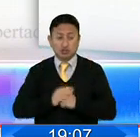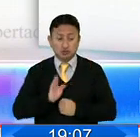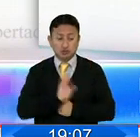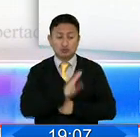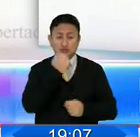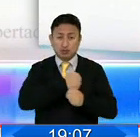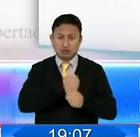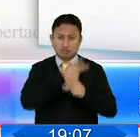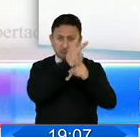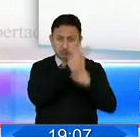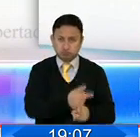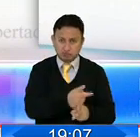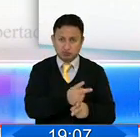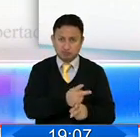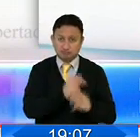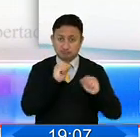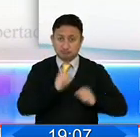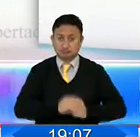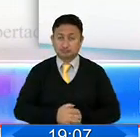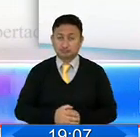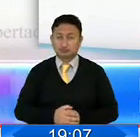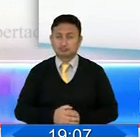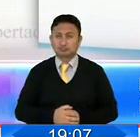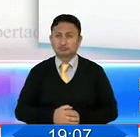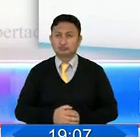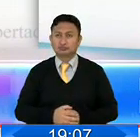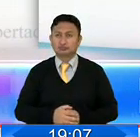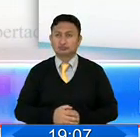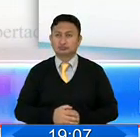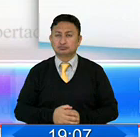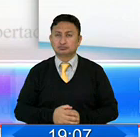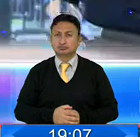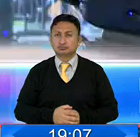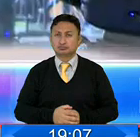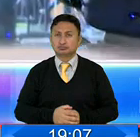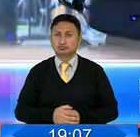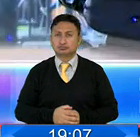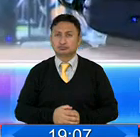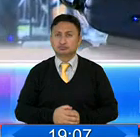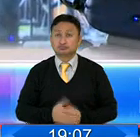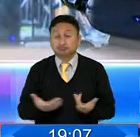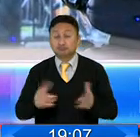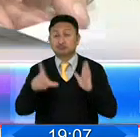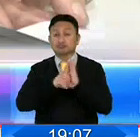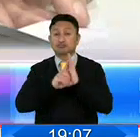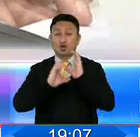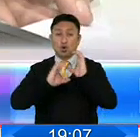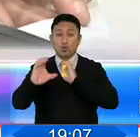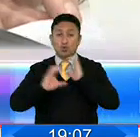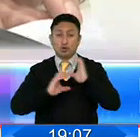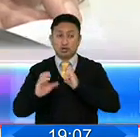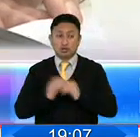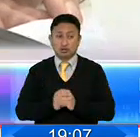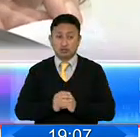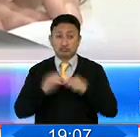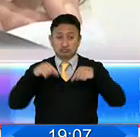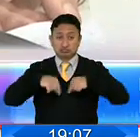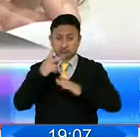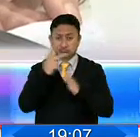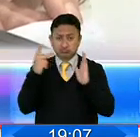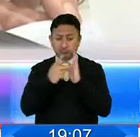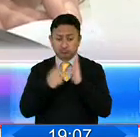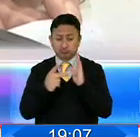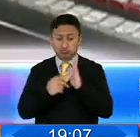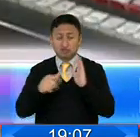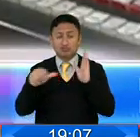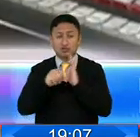garanticen mecanismos de protección hacia las labores de profesionales de la comunicación. Aunque la Ley de Comunicación no mantiene de forma puntual